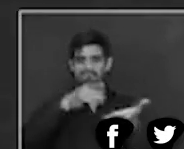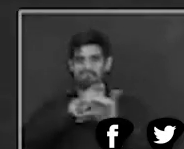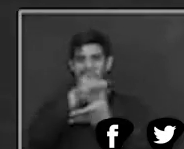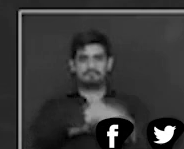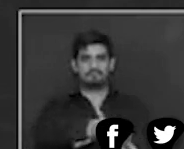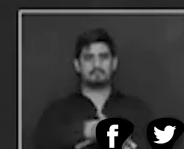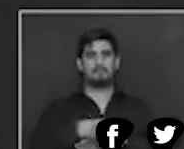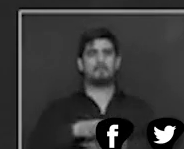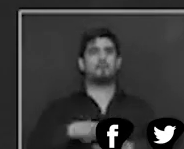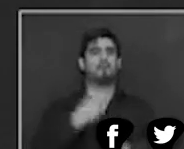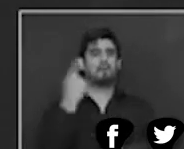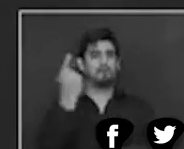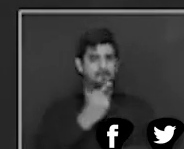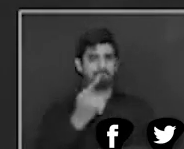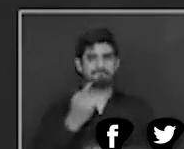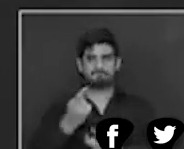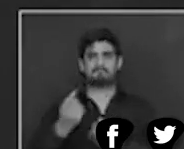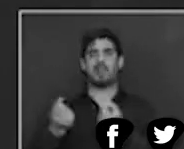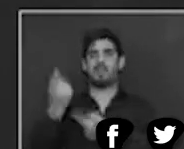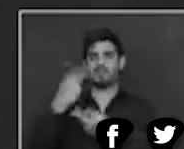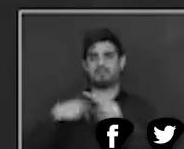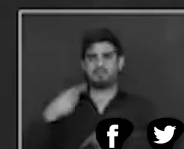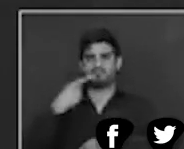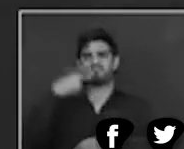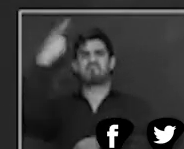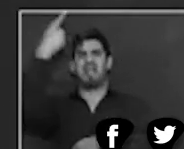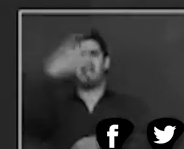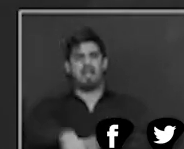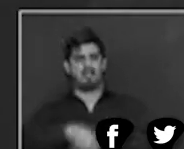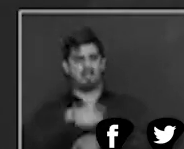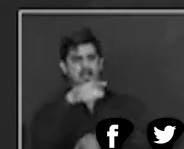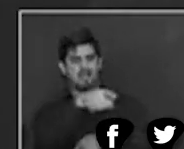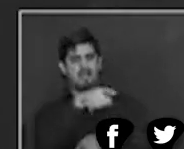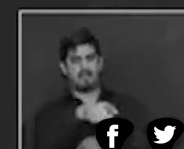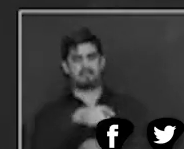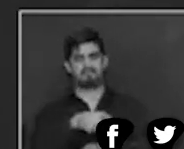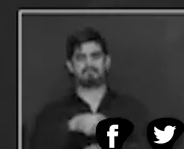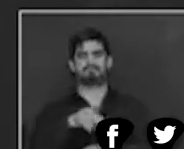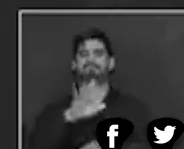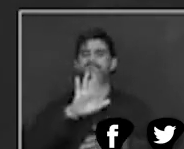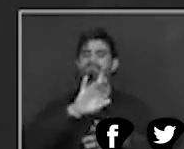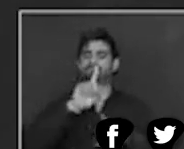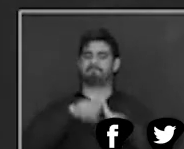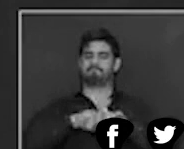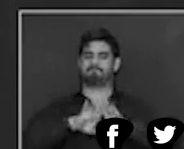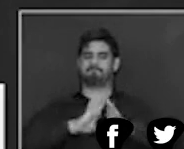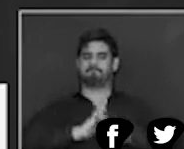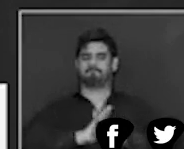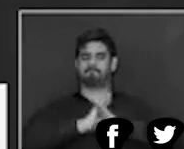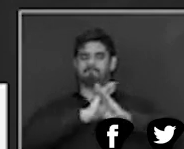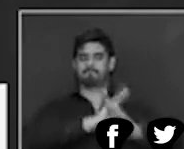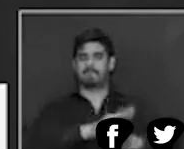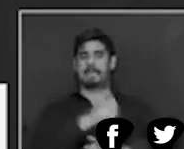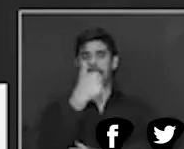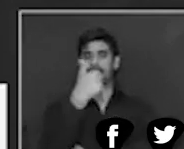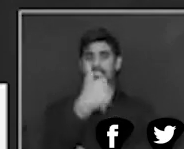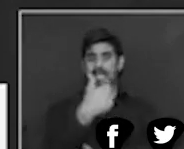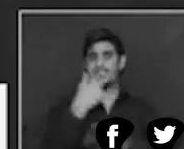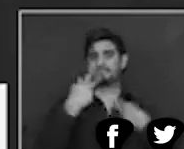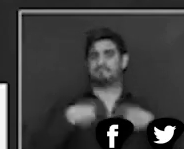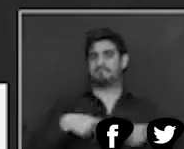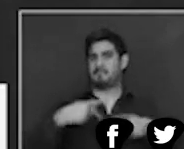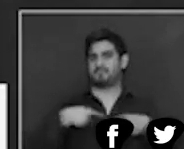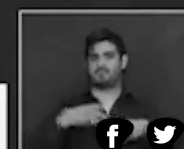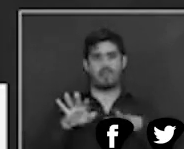que se había quedado agachadita y muy espichadita. Por supuesto, el guillotinazo fue maquillado por ella